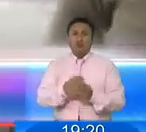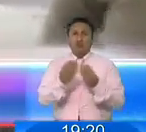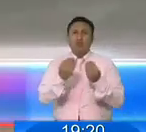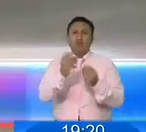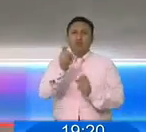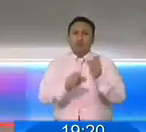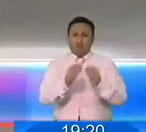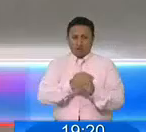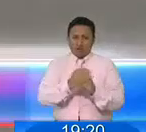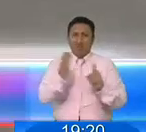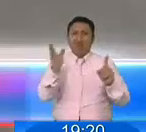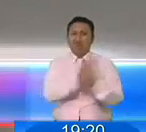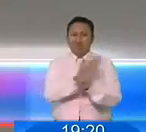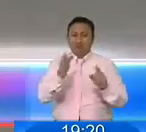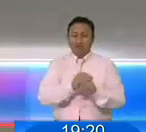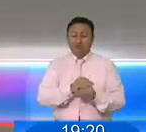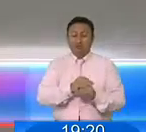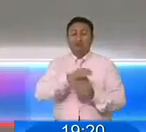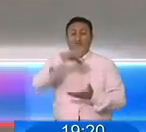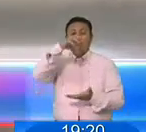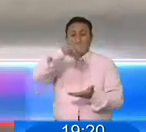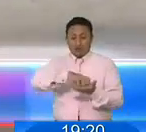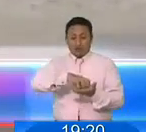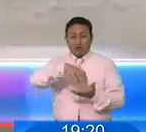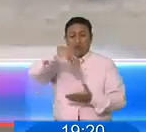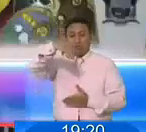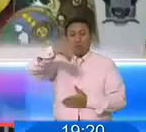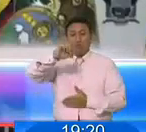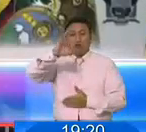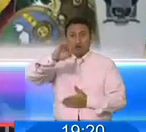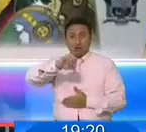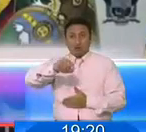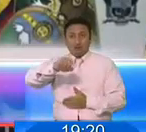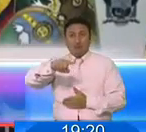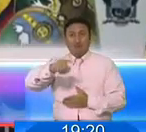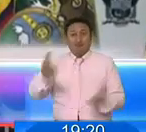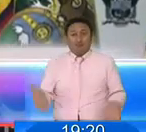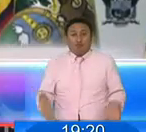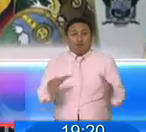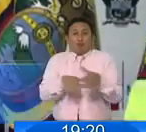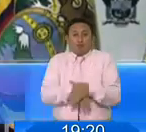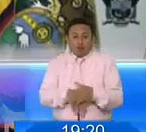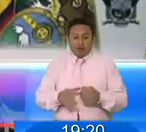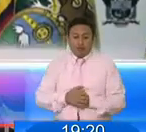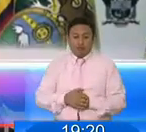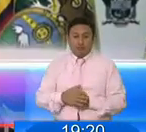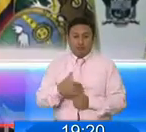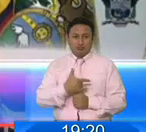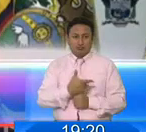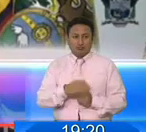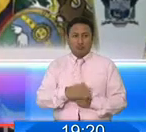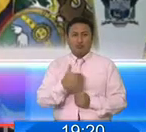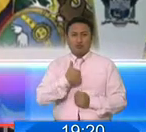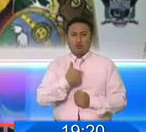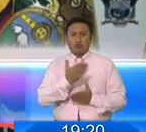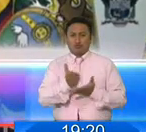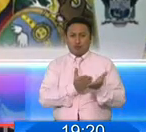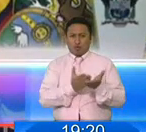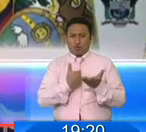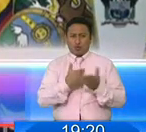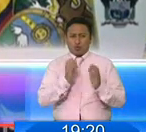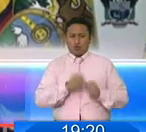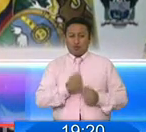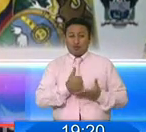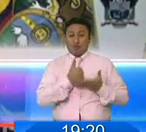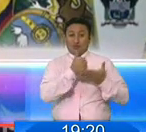personas tanto en cayambe y pedro moncayo incluso otavalo en el ofrecimiento de presuntos servicios relacionados